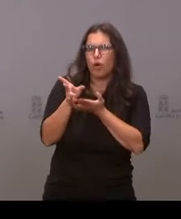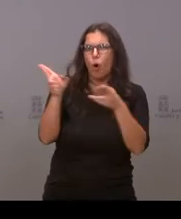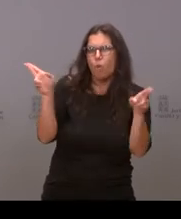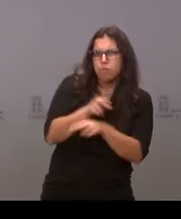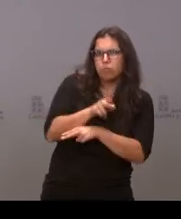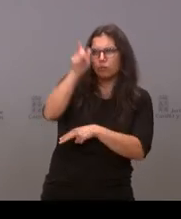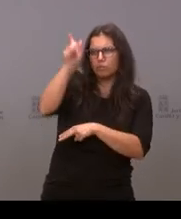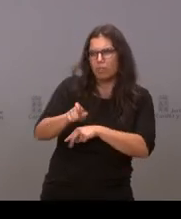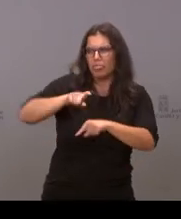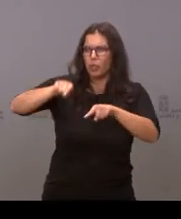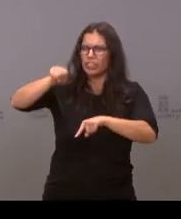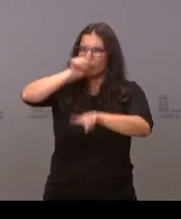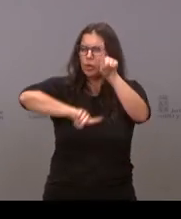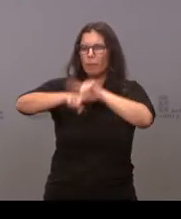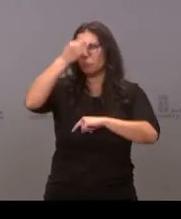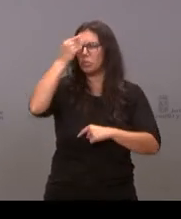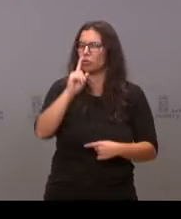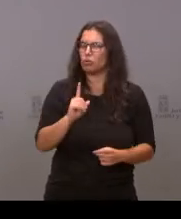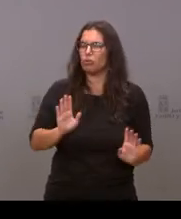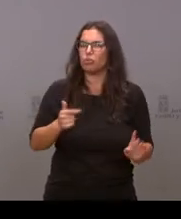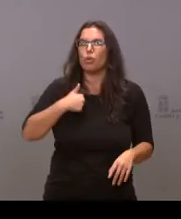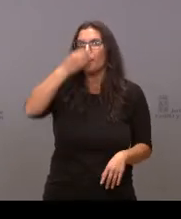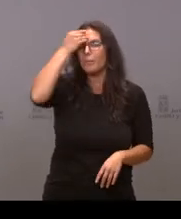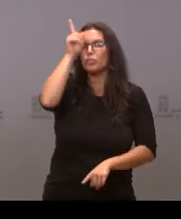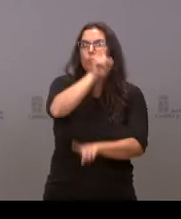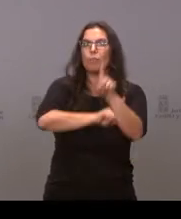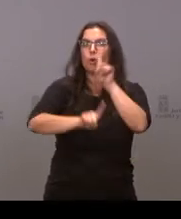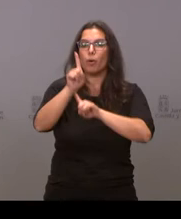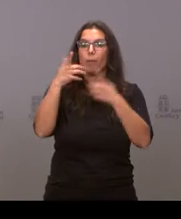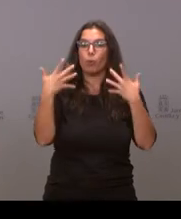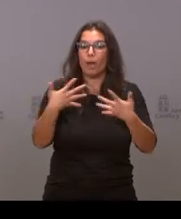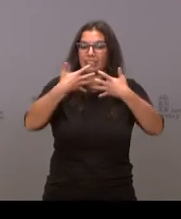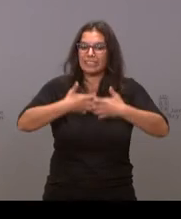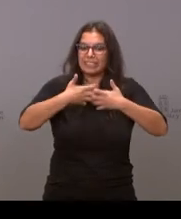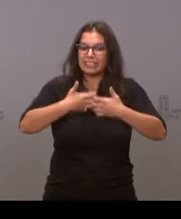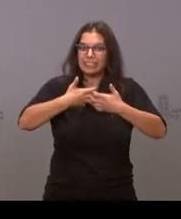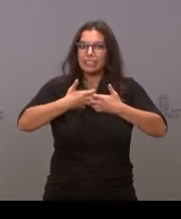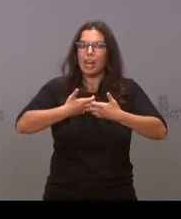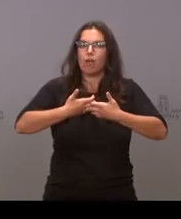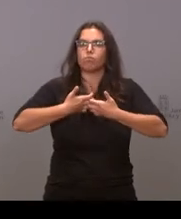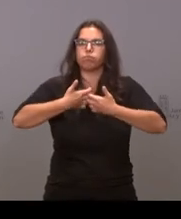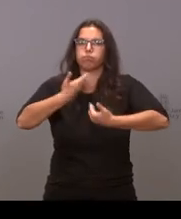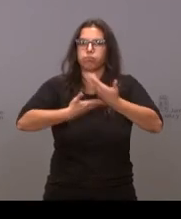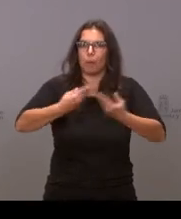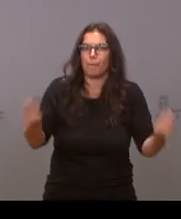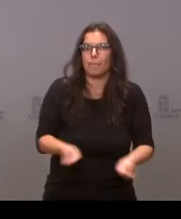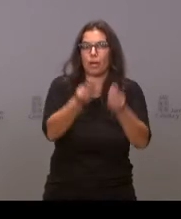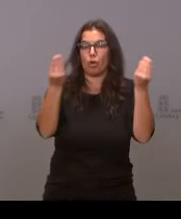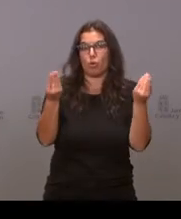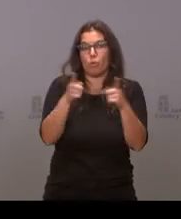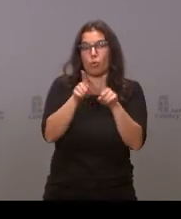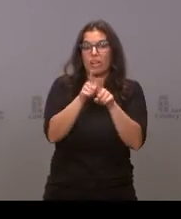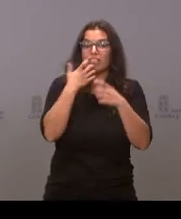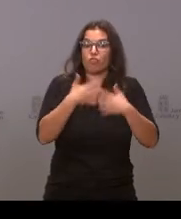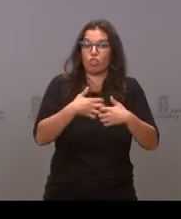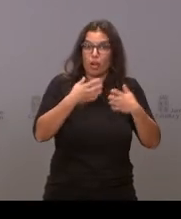problema yo creo que el problema es el funcionamiento el mejor funcionamiento y ahí yo creo como cualquier cosa funciona bien pues